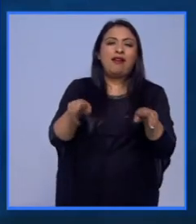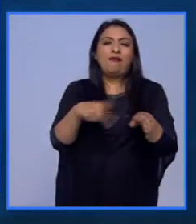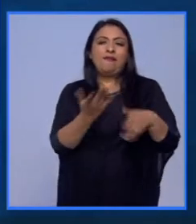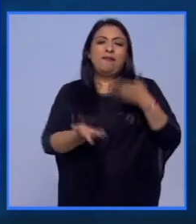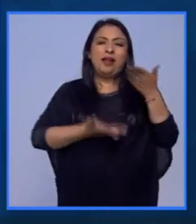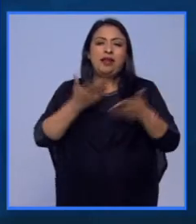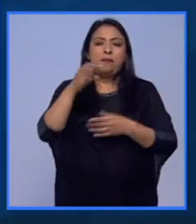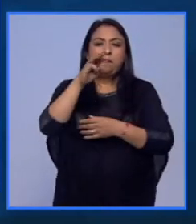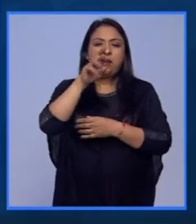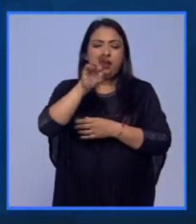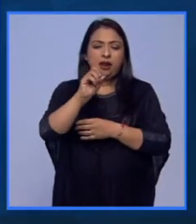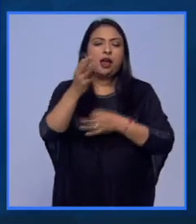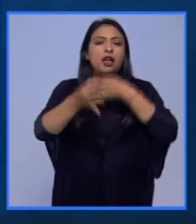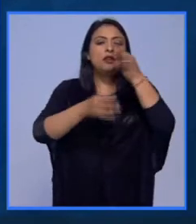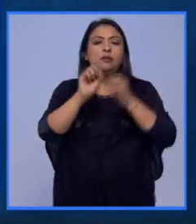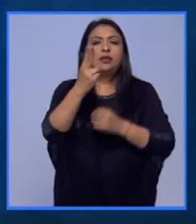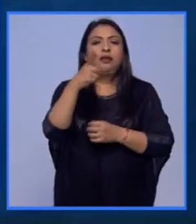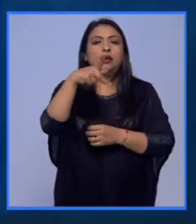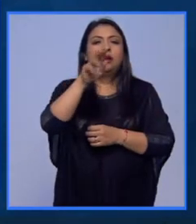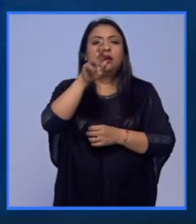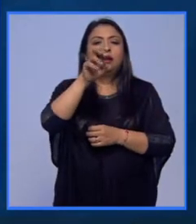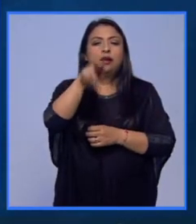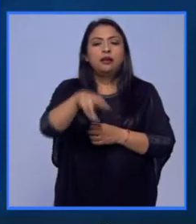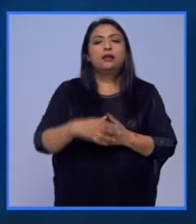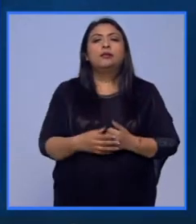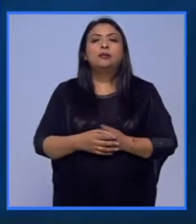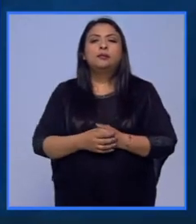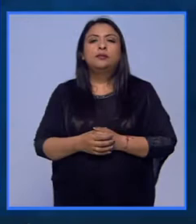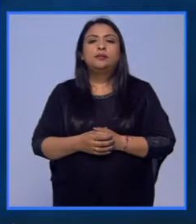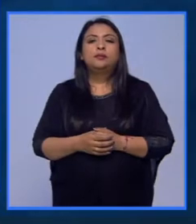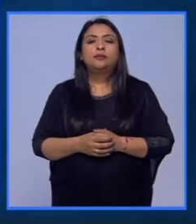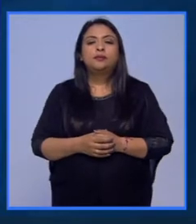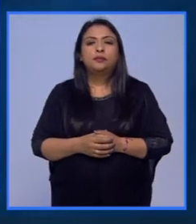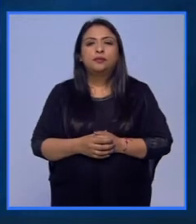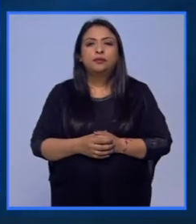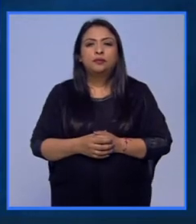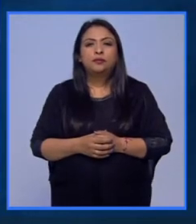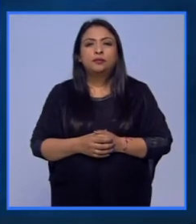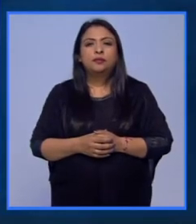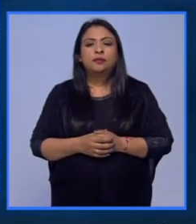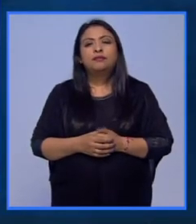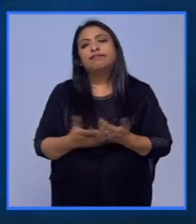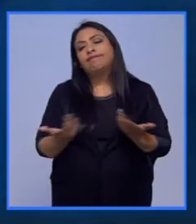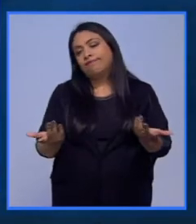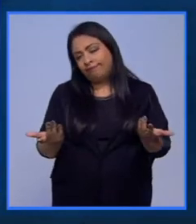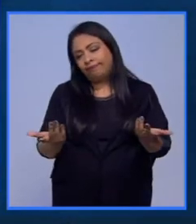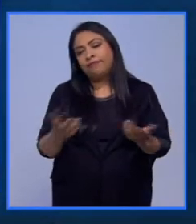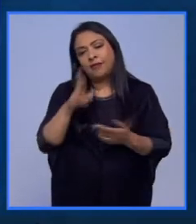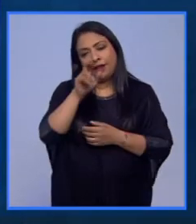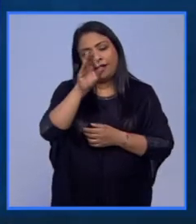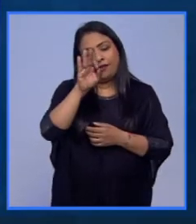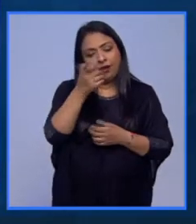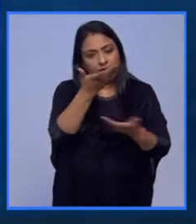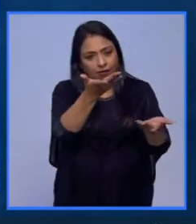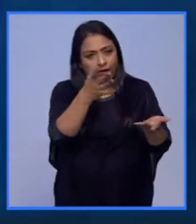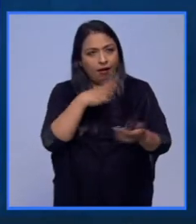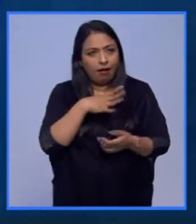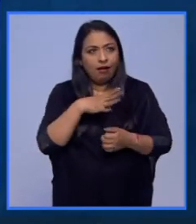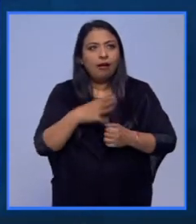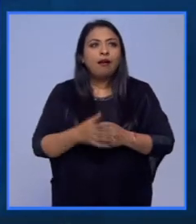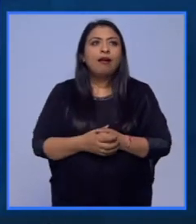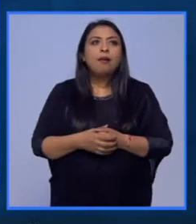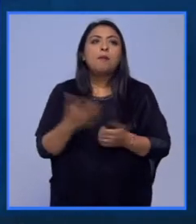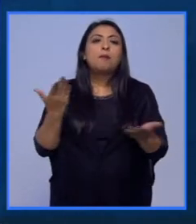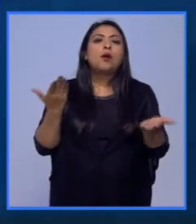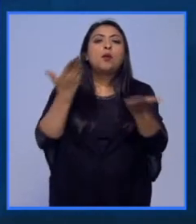Noticias 22, Karen Rivera. Bueno, Rafael, ahí está una